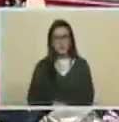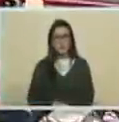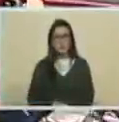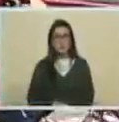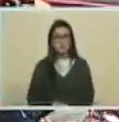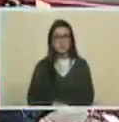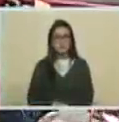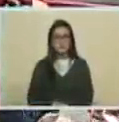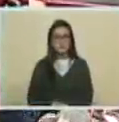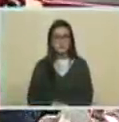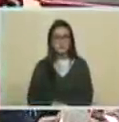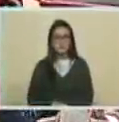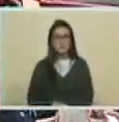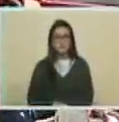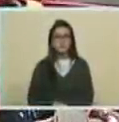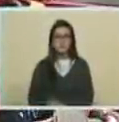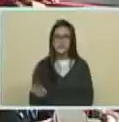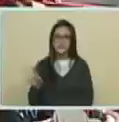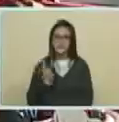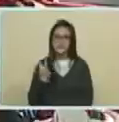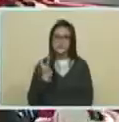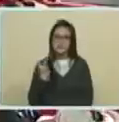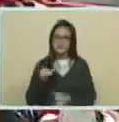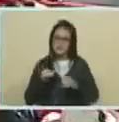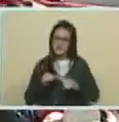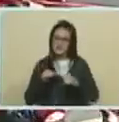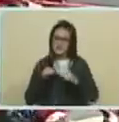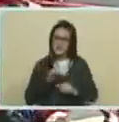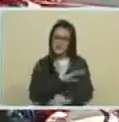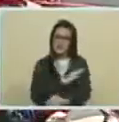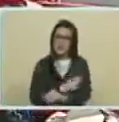Venezuela va a seguir su fuerza.